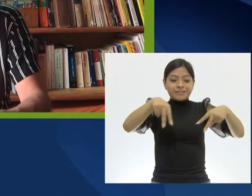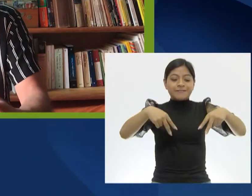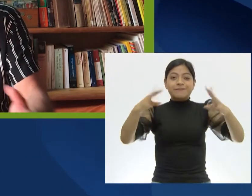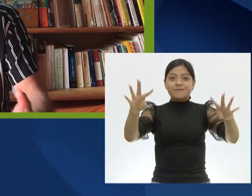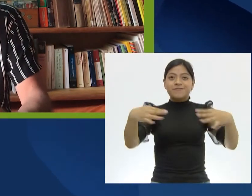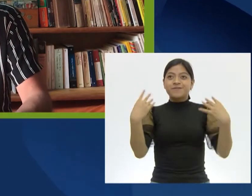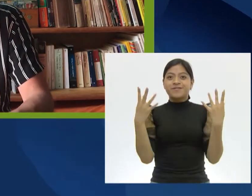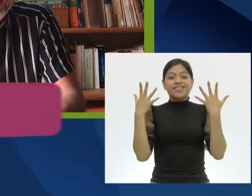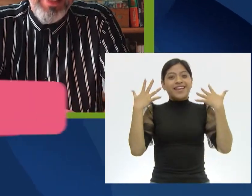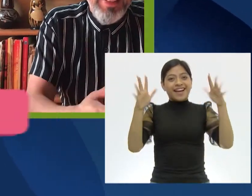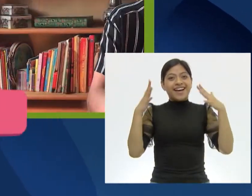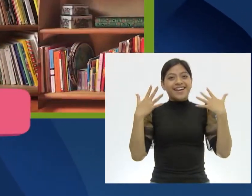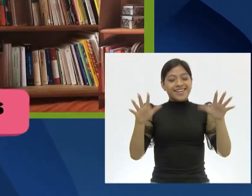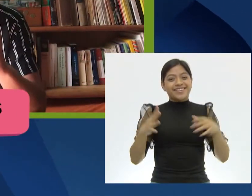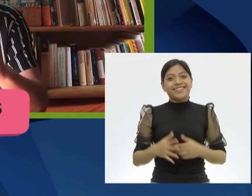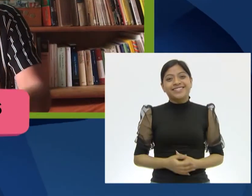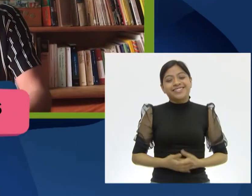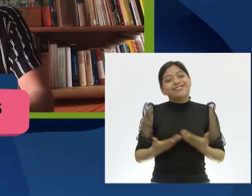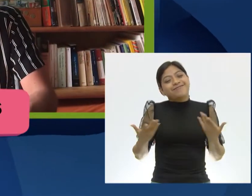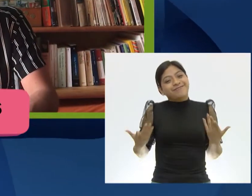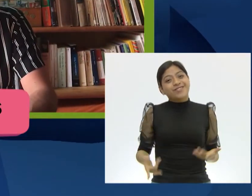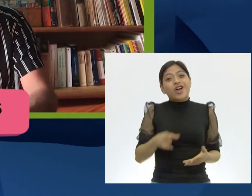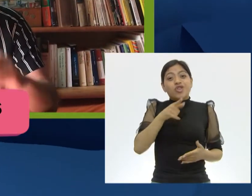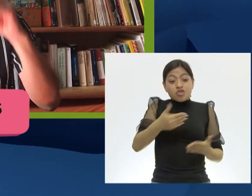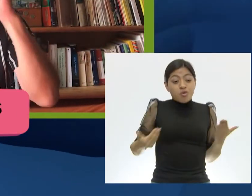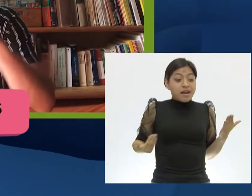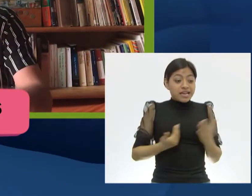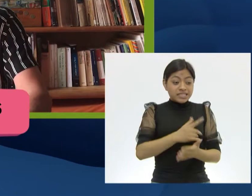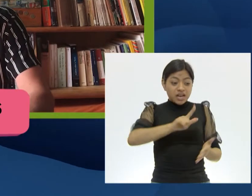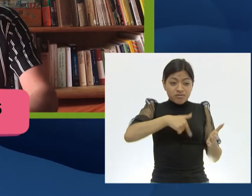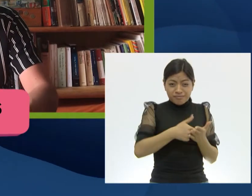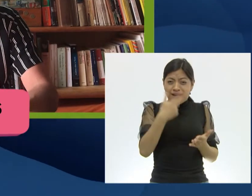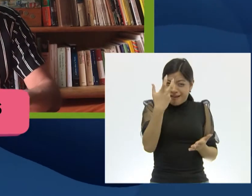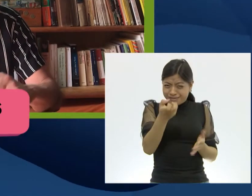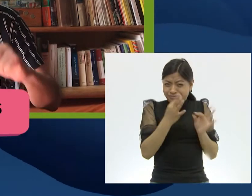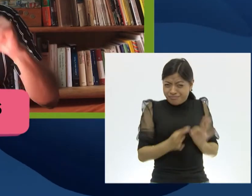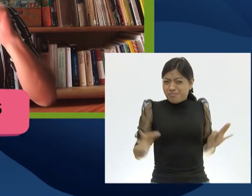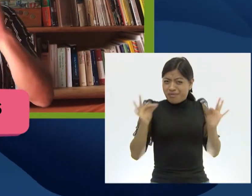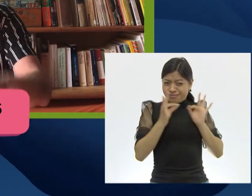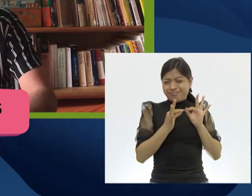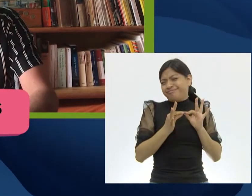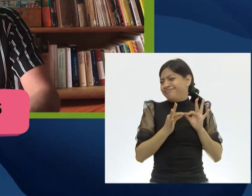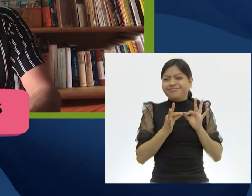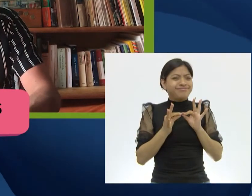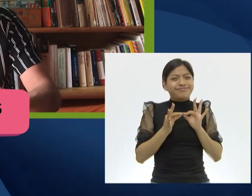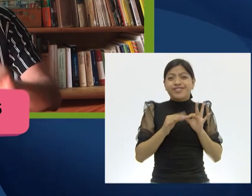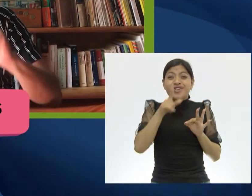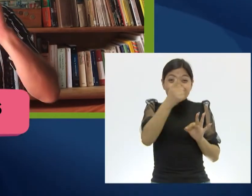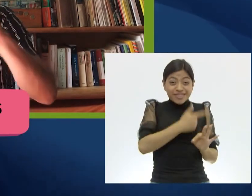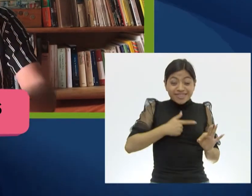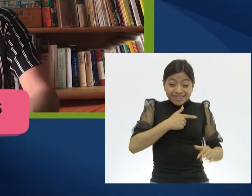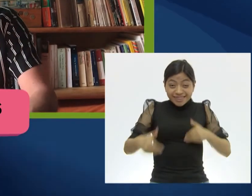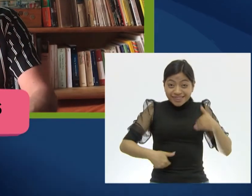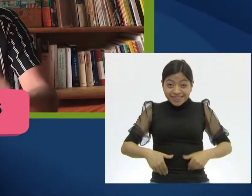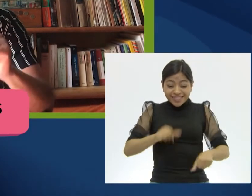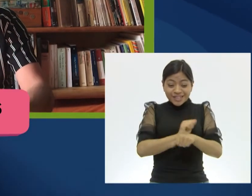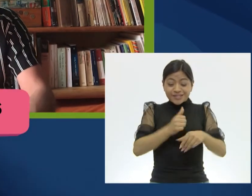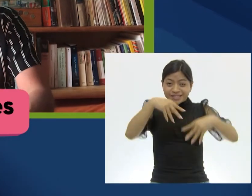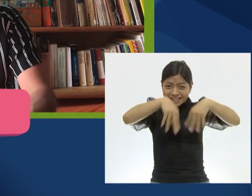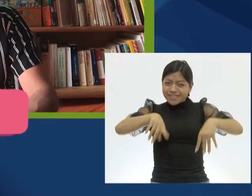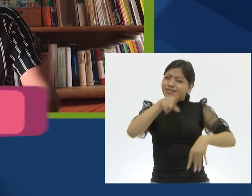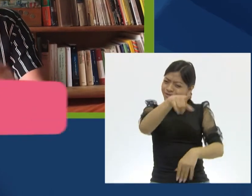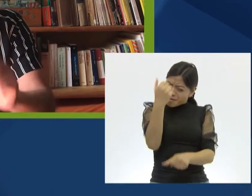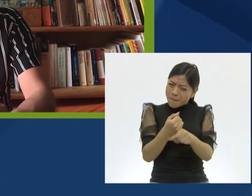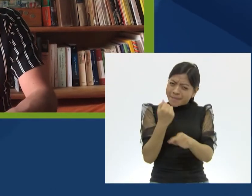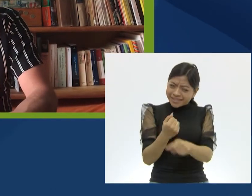que seguramente se van a merecer. No importa dónde hayan nacido, no importa dónde se encuentren, si a ustedes les gusta el teatro, les gusta escribir,